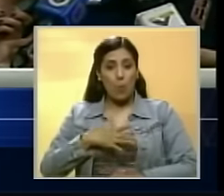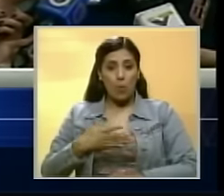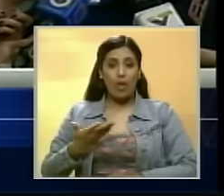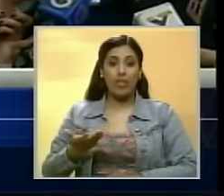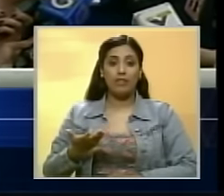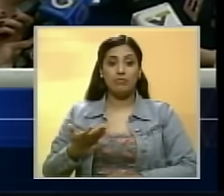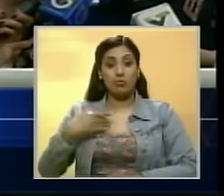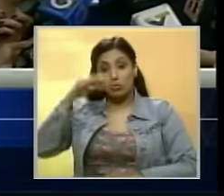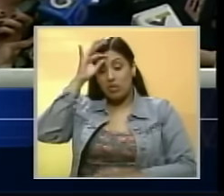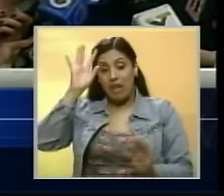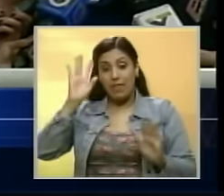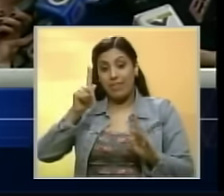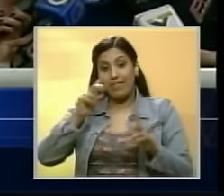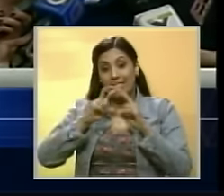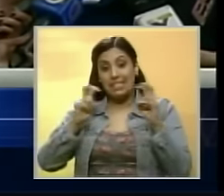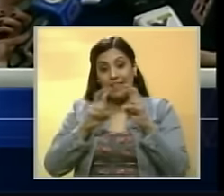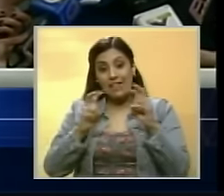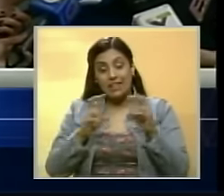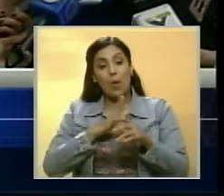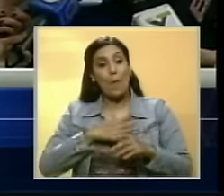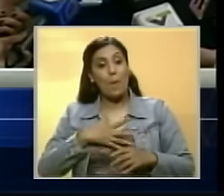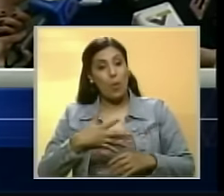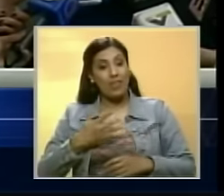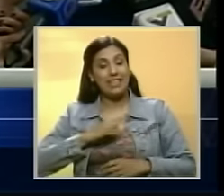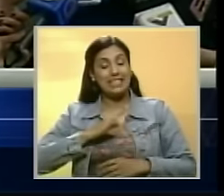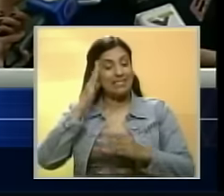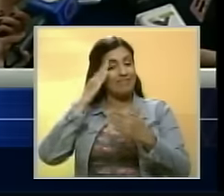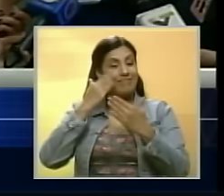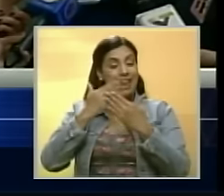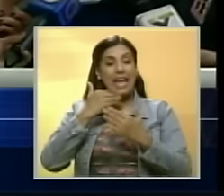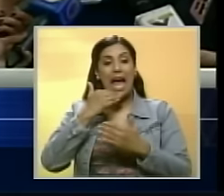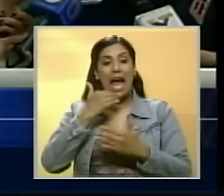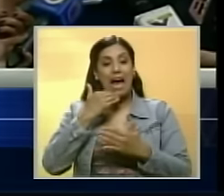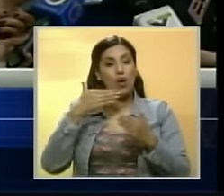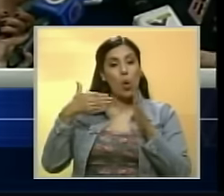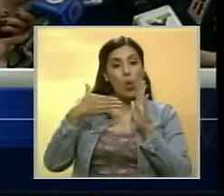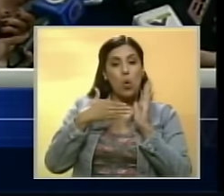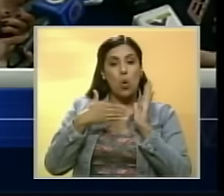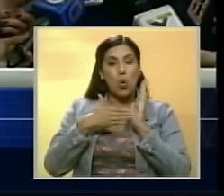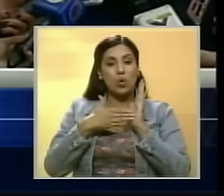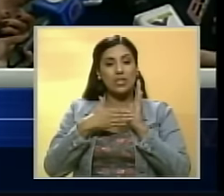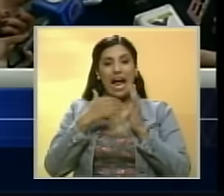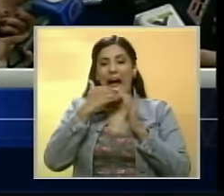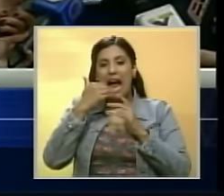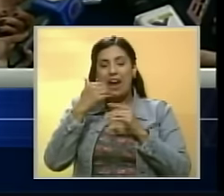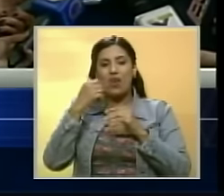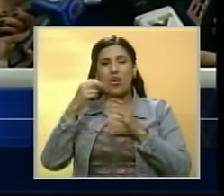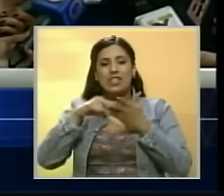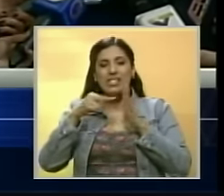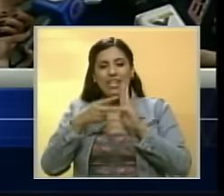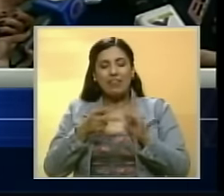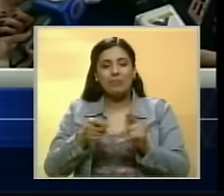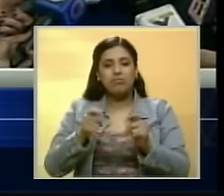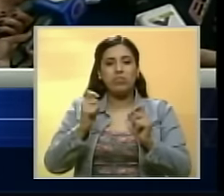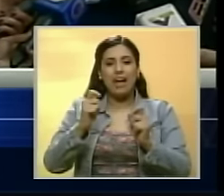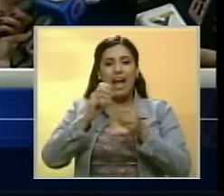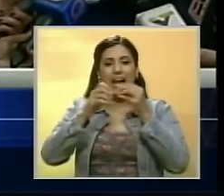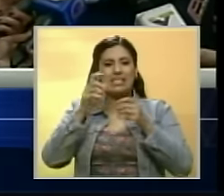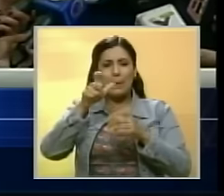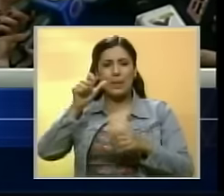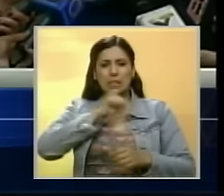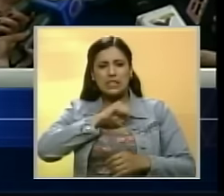estar no lo sabemos hay que investigarlo pero pudiéramos estar frente a un ataque simbólico que pretende como digo crear